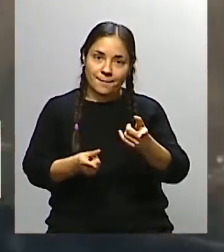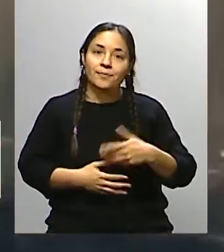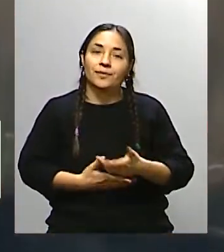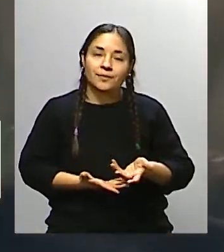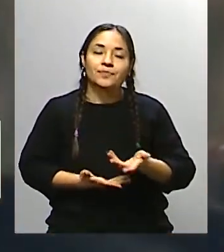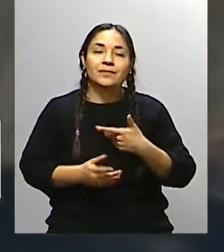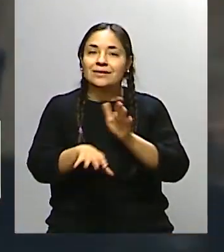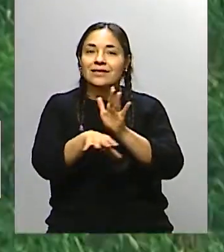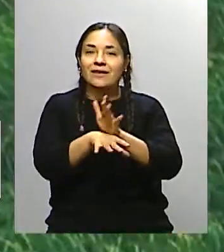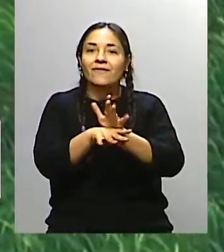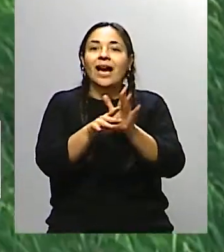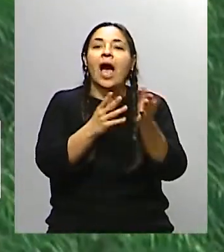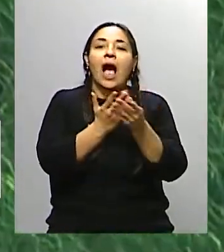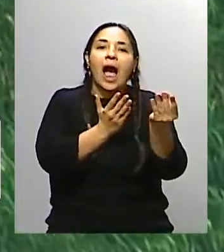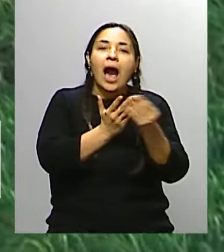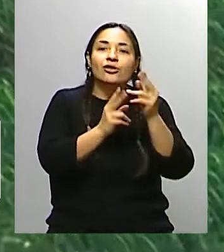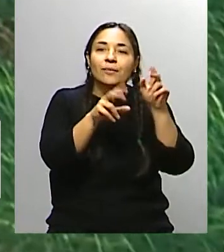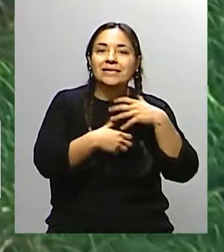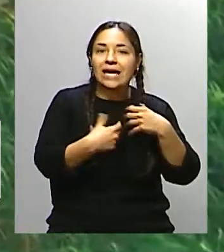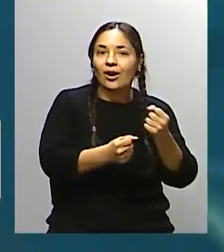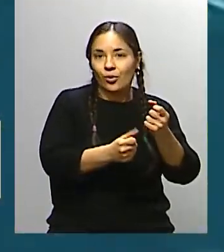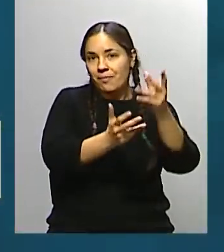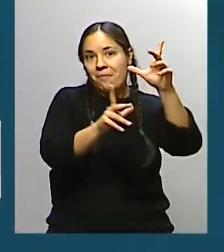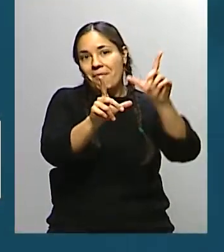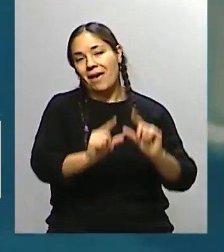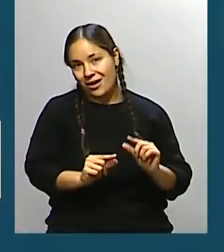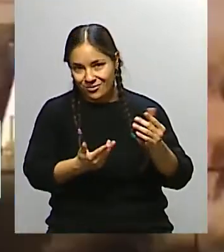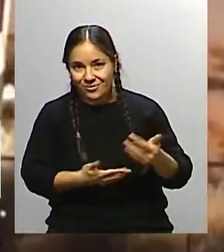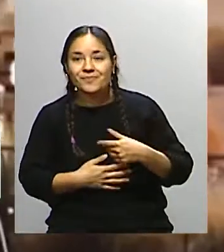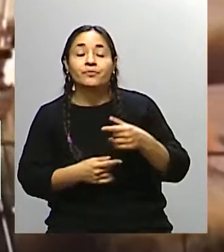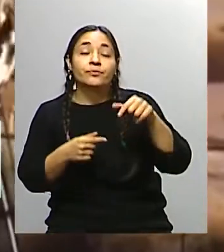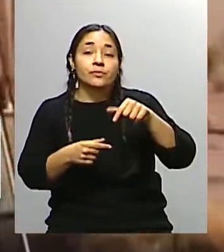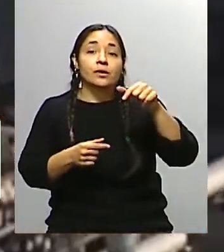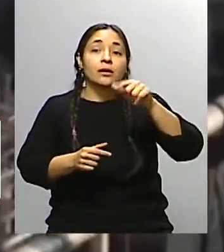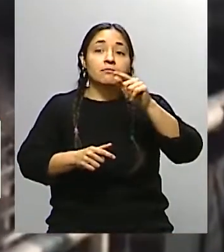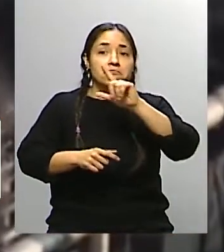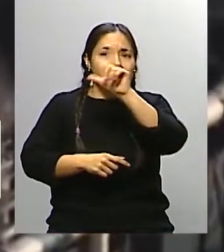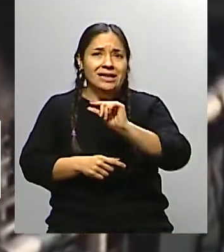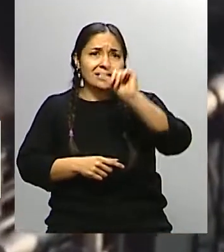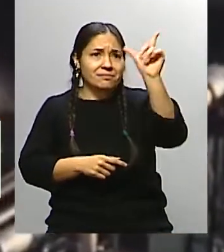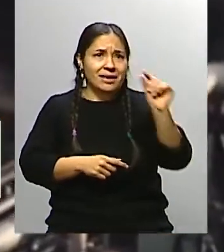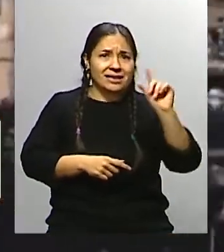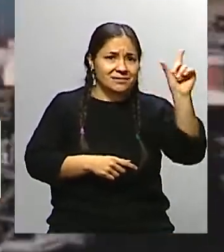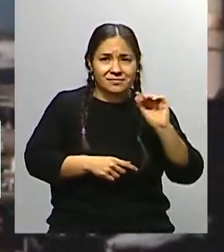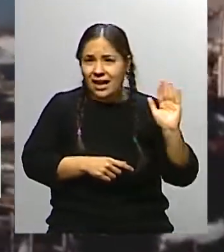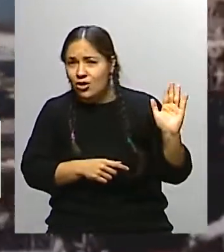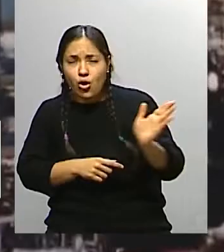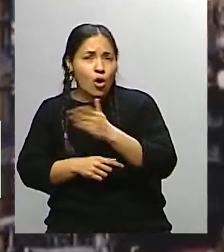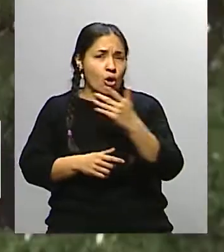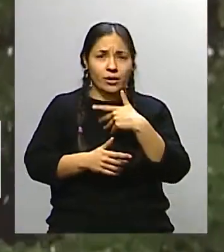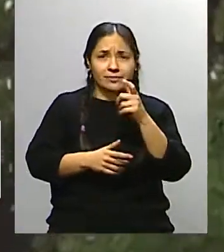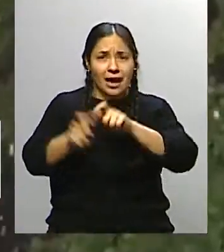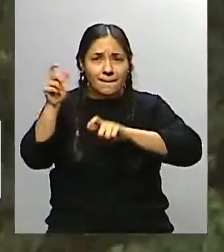cambio climático es lo mismo. Lo que nos va a costar a todos los países y a todos los ciudadanos